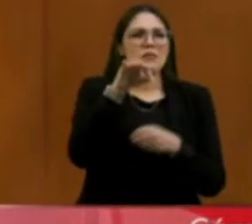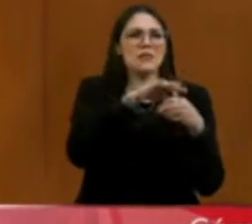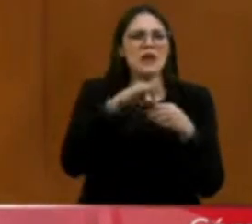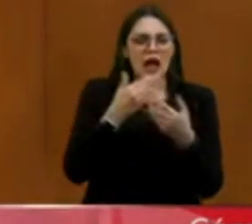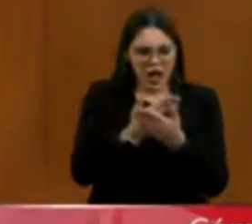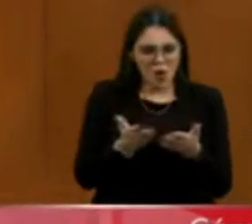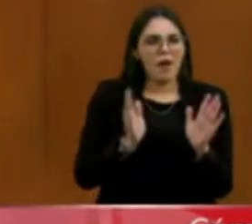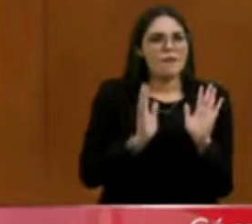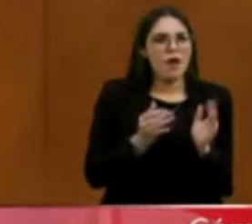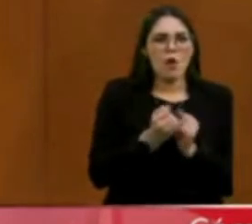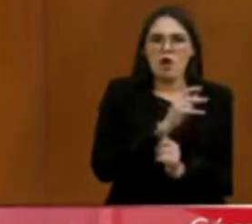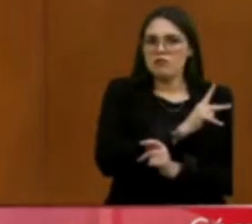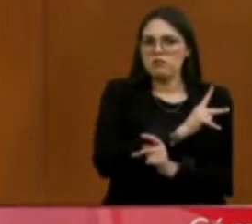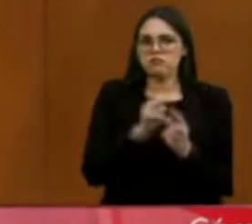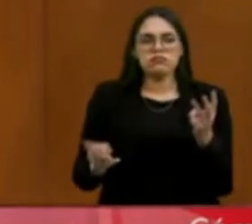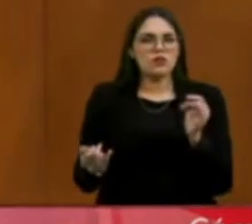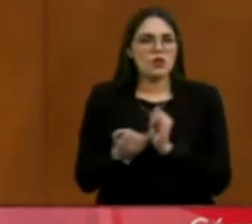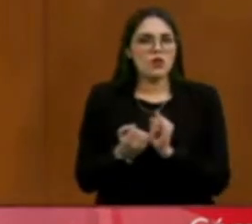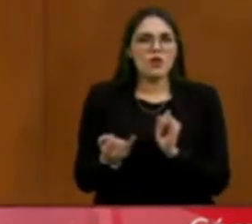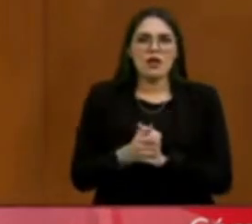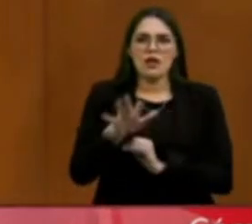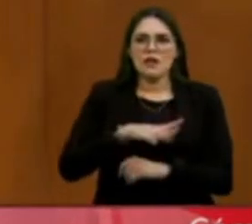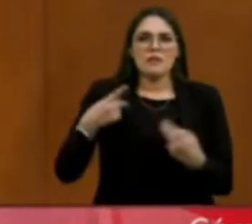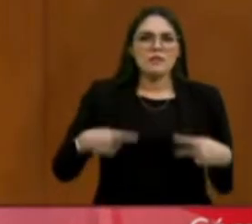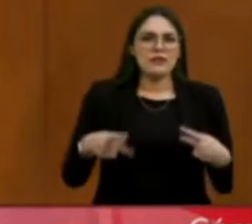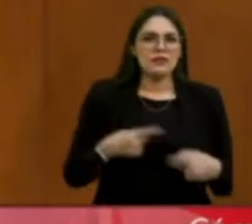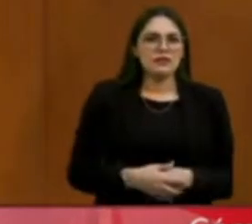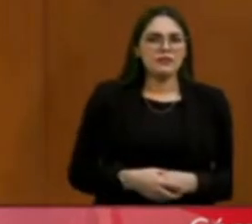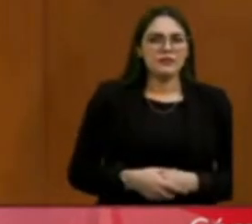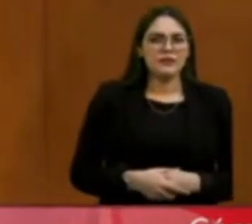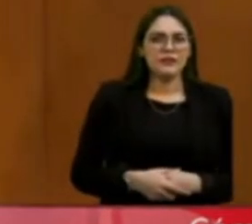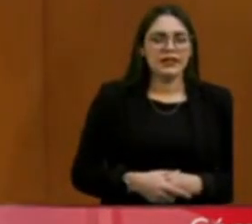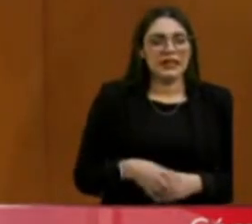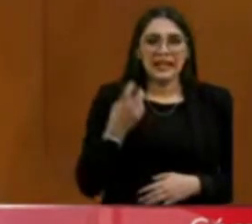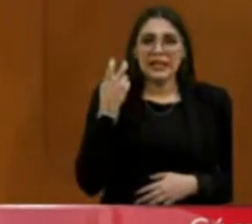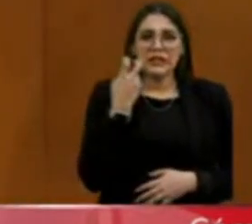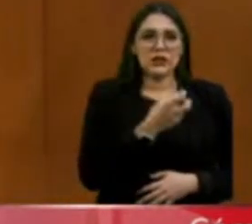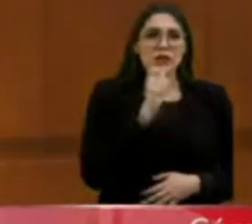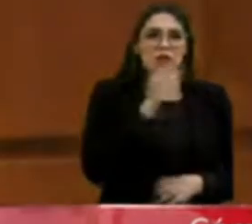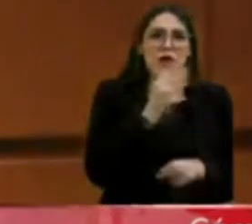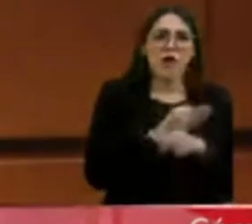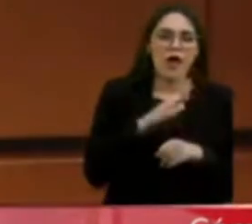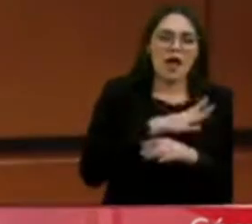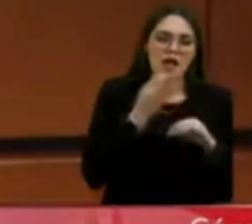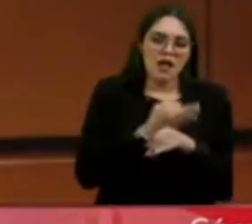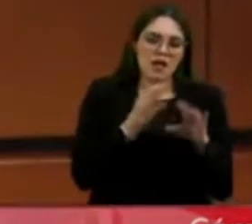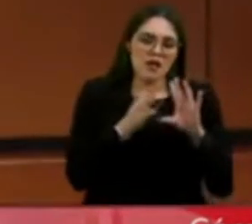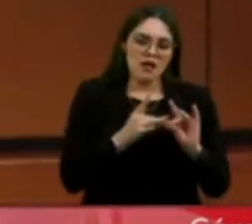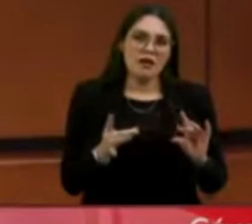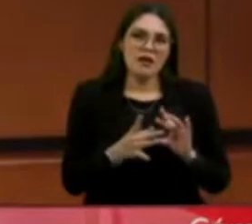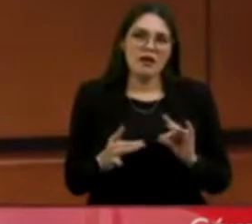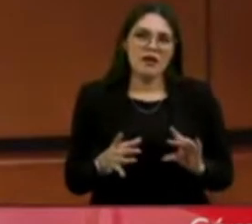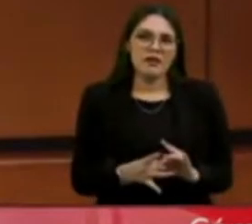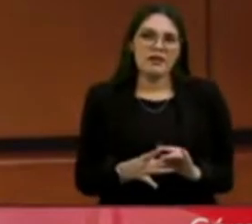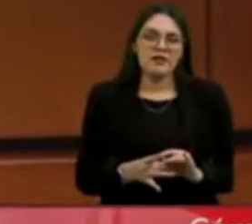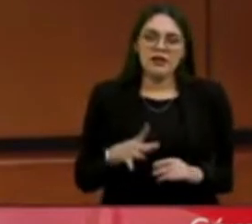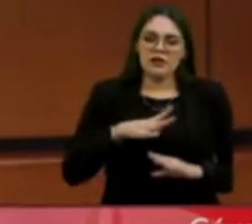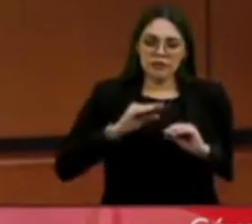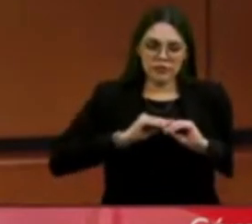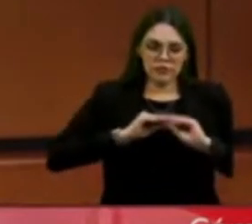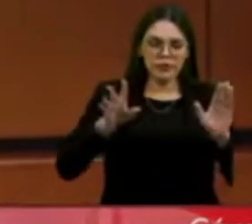Ahora lo va a elegir el pueblo. Eso es lo que se consagra aquí, el derecho